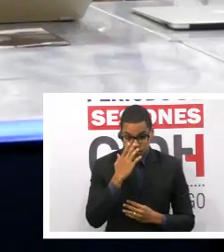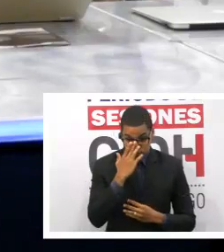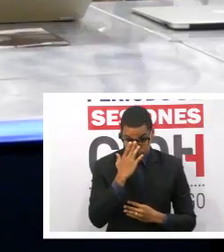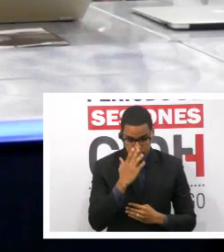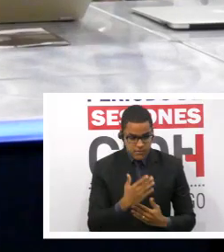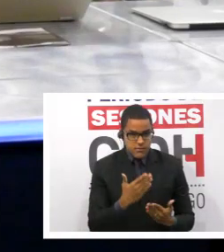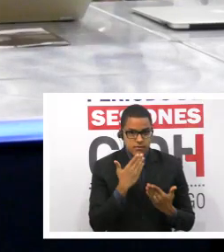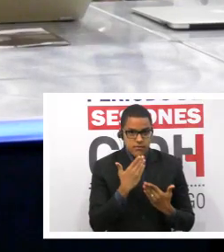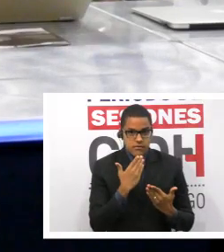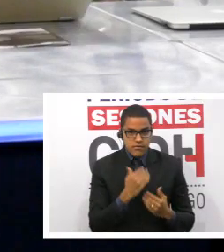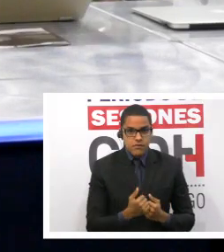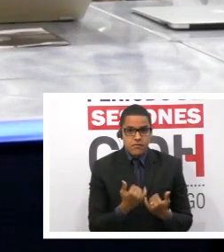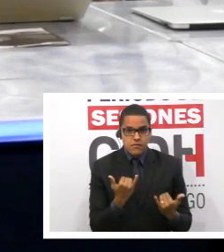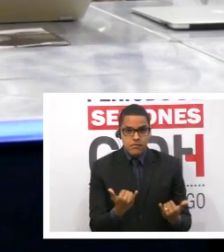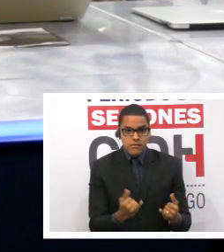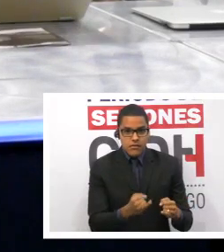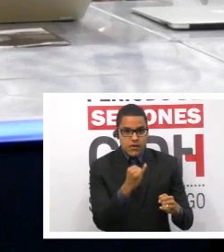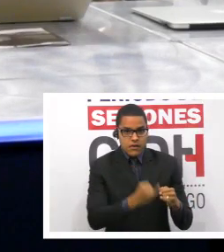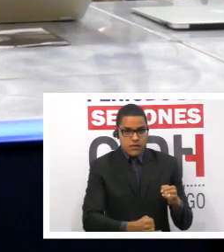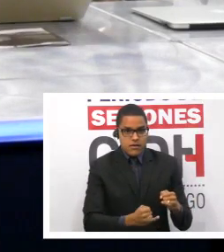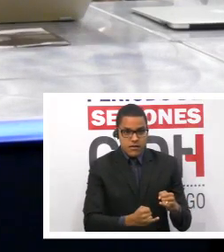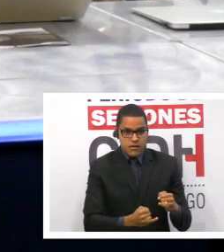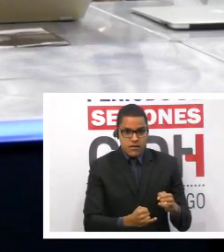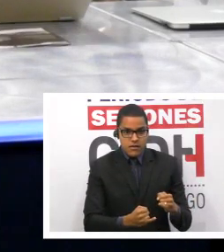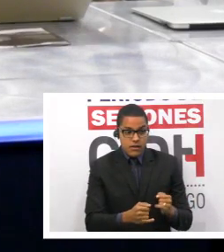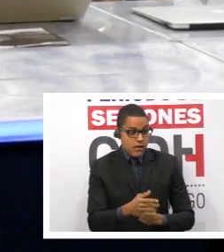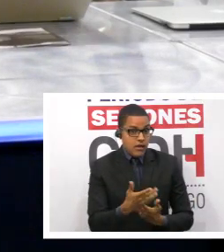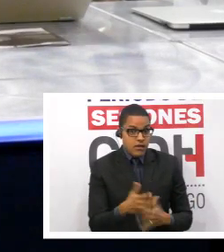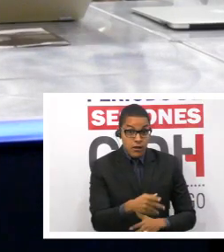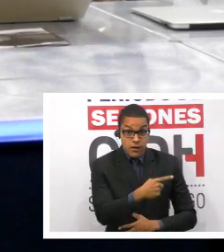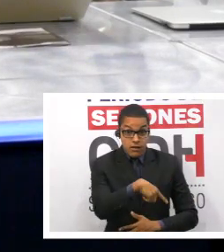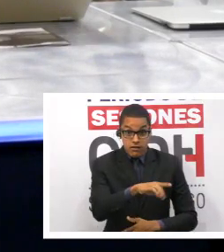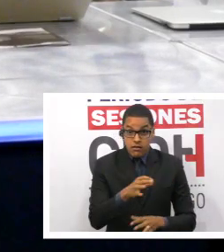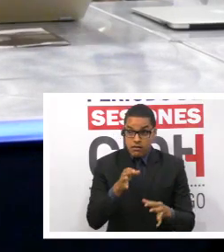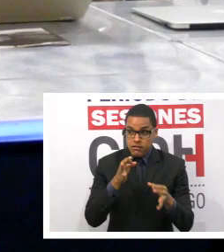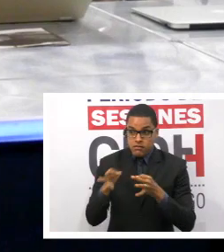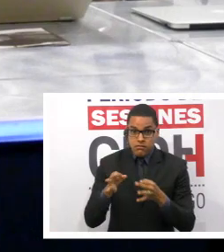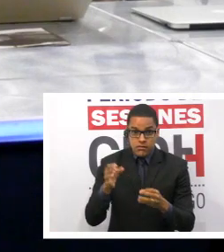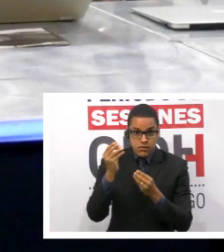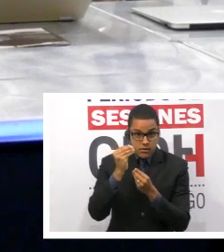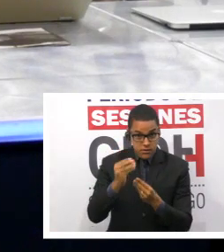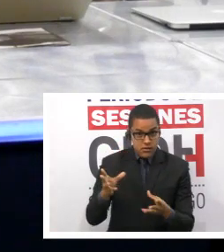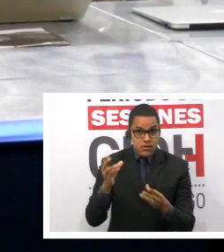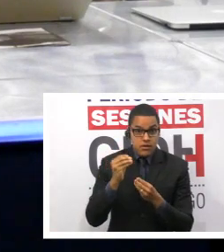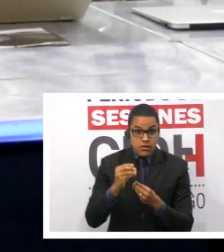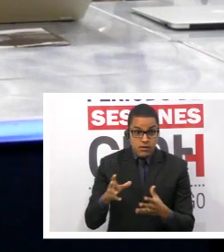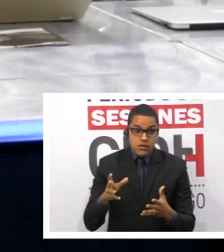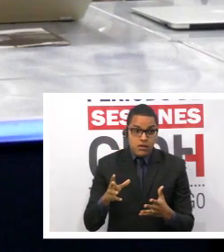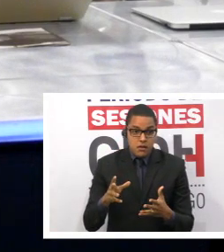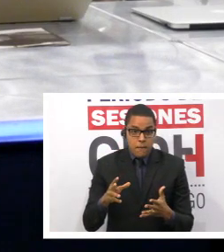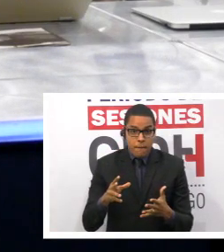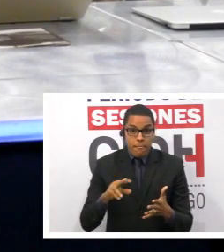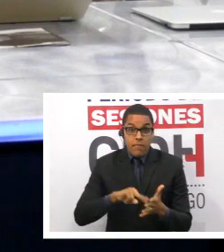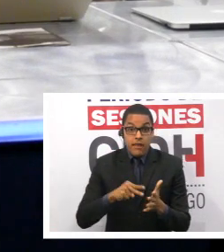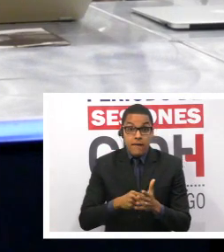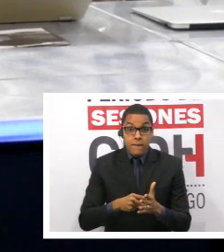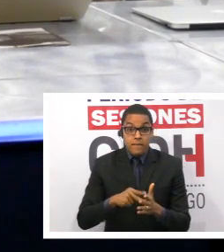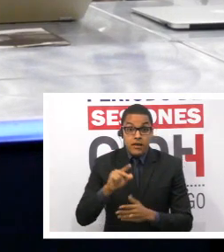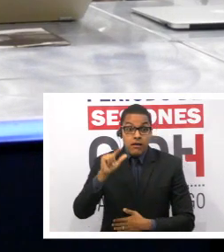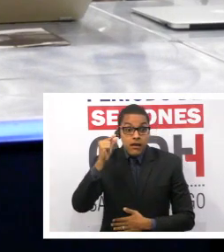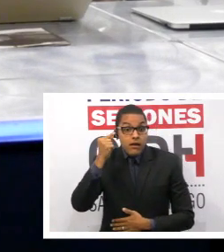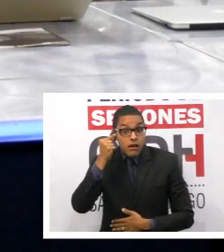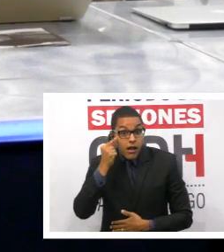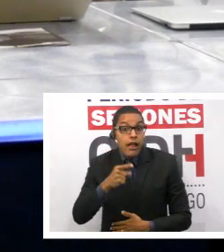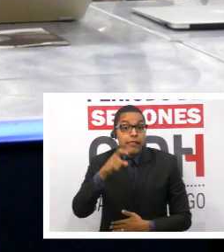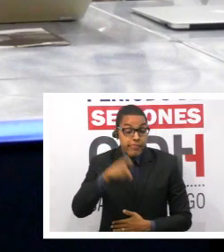finalmente los argumentos y la evidencia expuestos en las presentaciones anteriores proponen de manera urgente alinear la política fiscal con